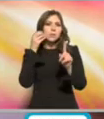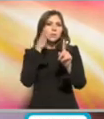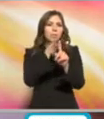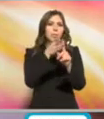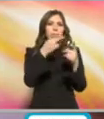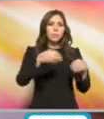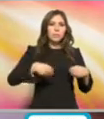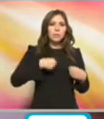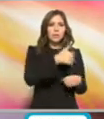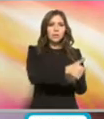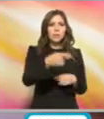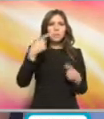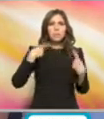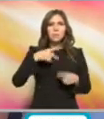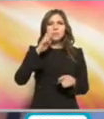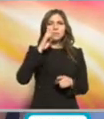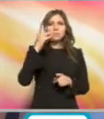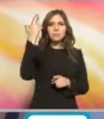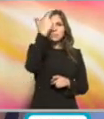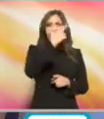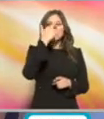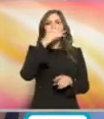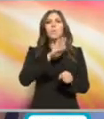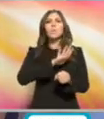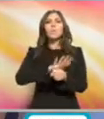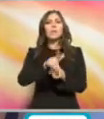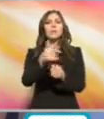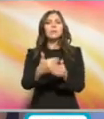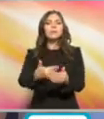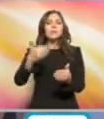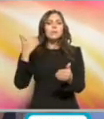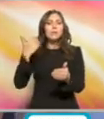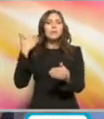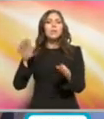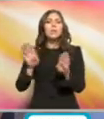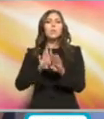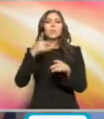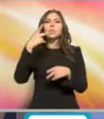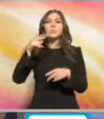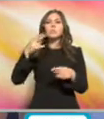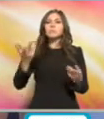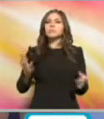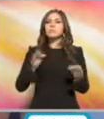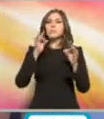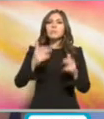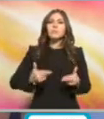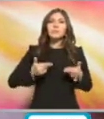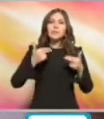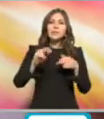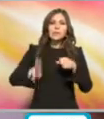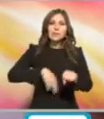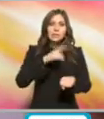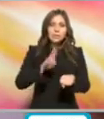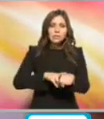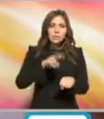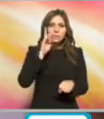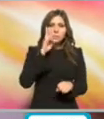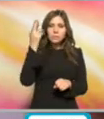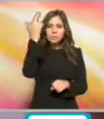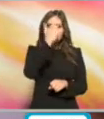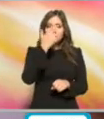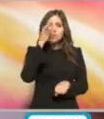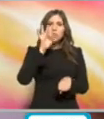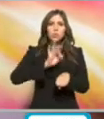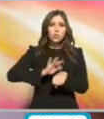persona. Entonces, exploramos en los antecedentes tanto biológicos, eventualmente decimos, ¿sabes qué? Sería muy bueno hacerte un